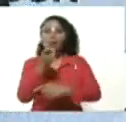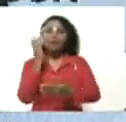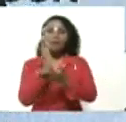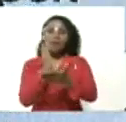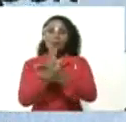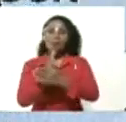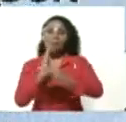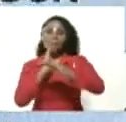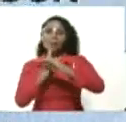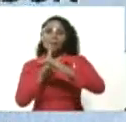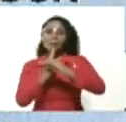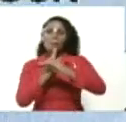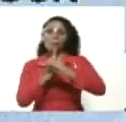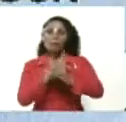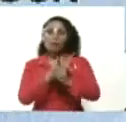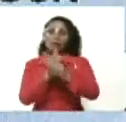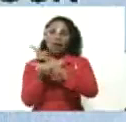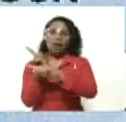frenar